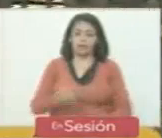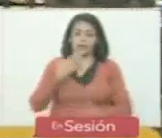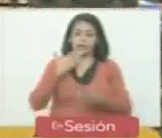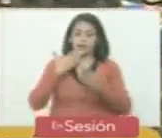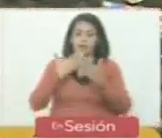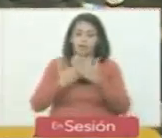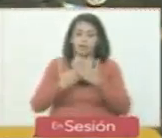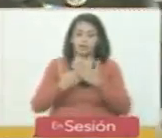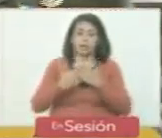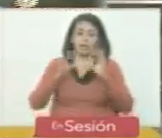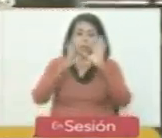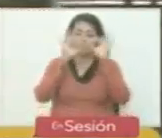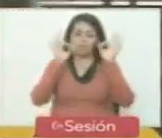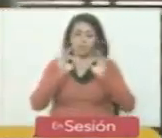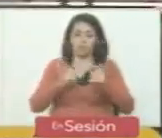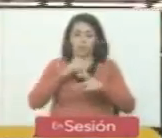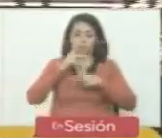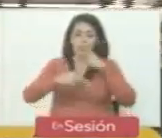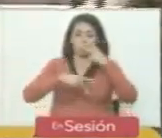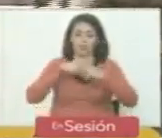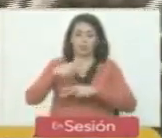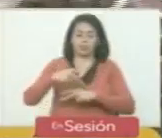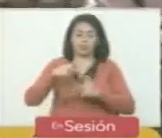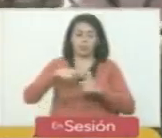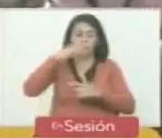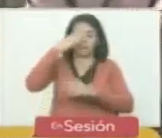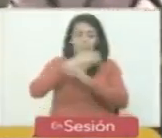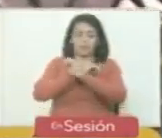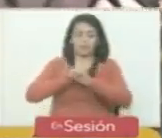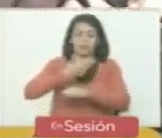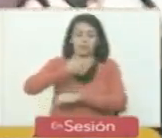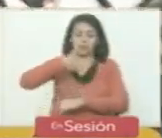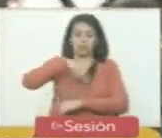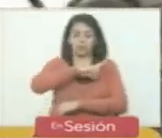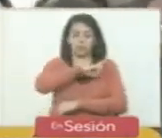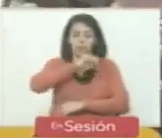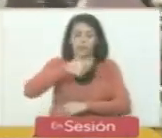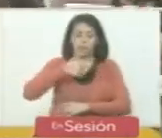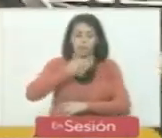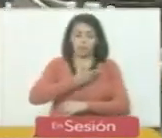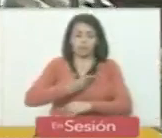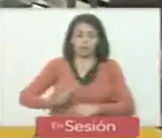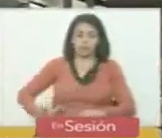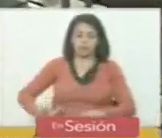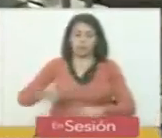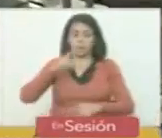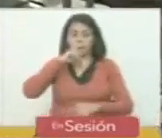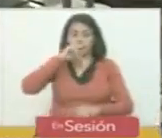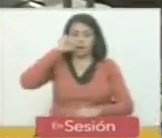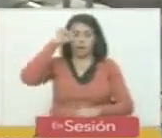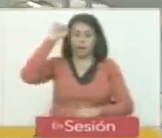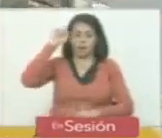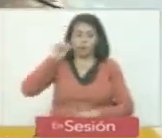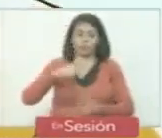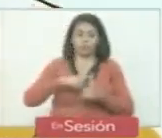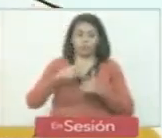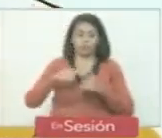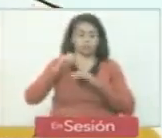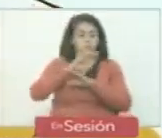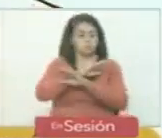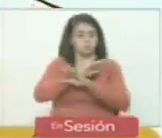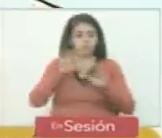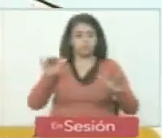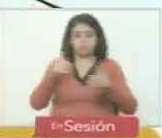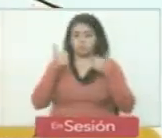gracias a la estrategia política y militar de nuestro comandante presidente Nicolás Maduro, superamos